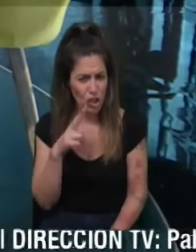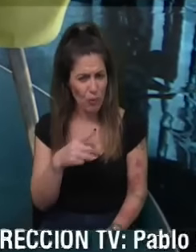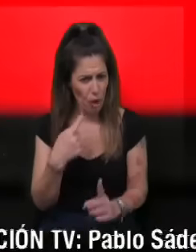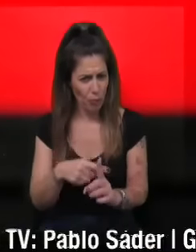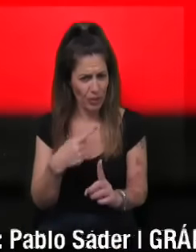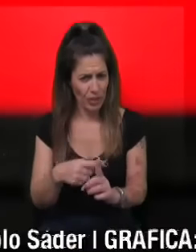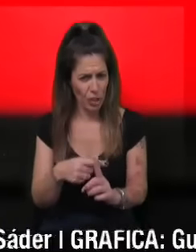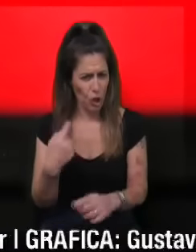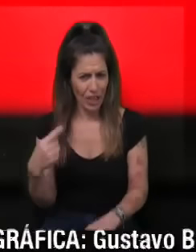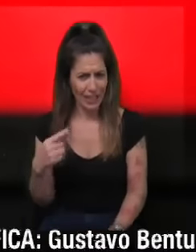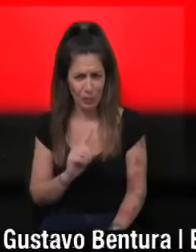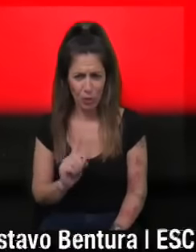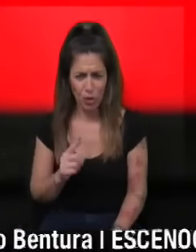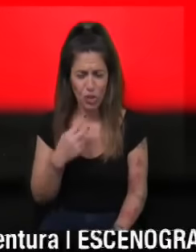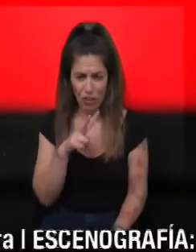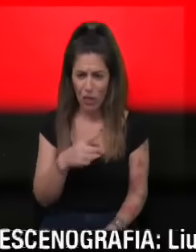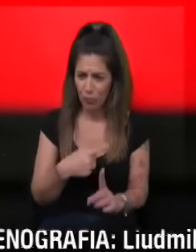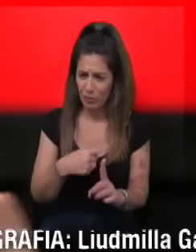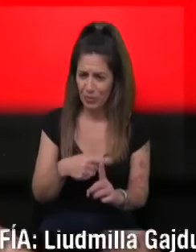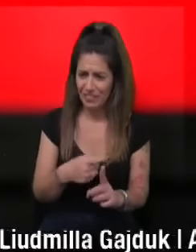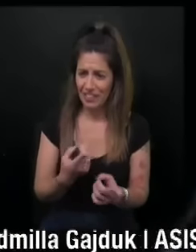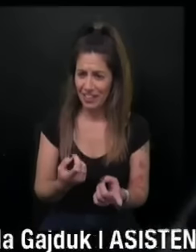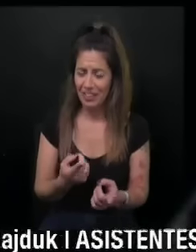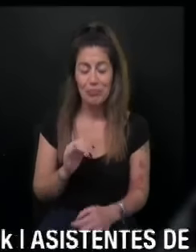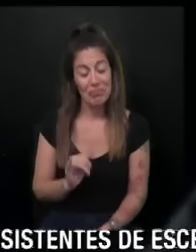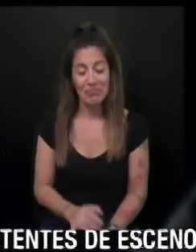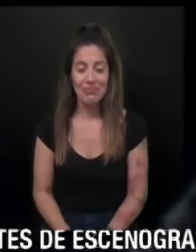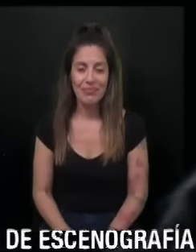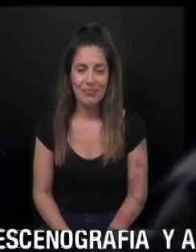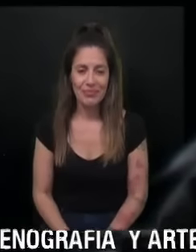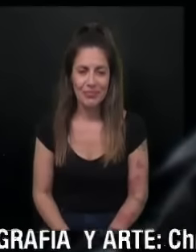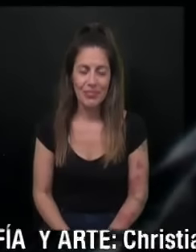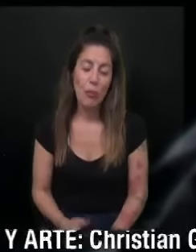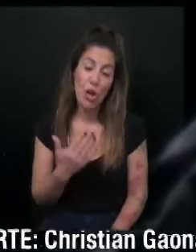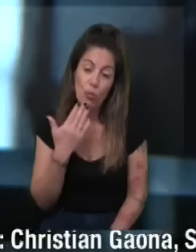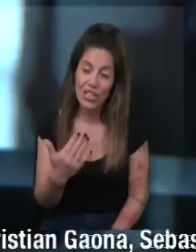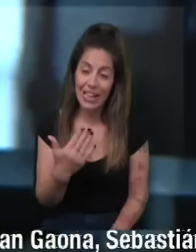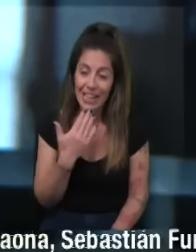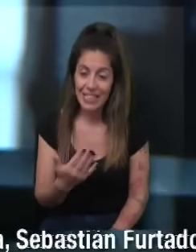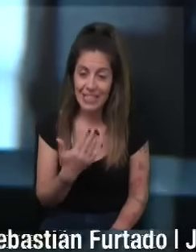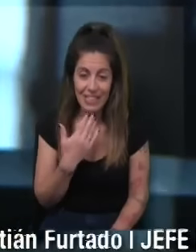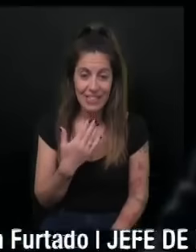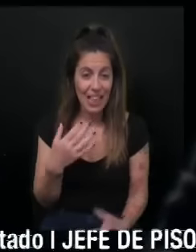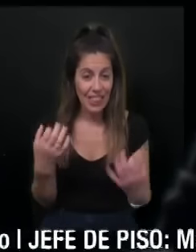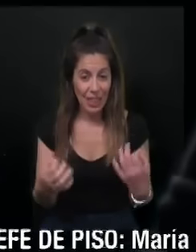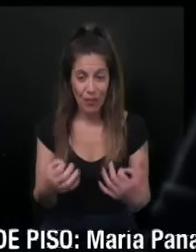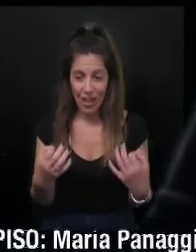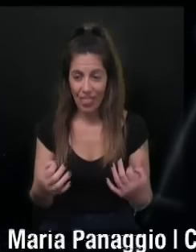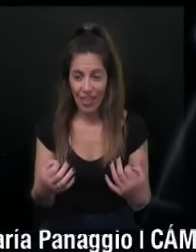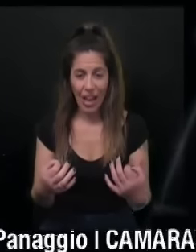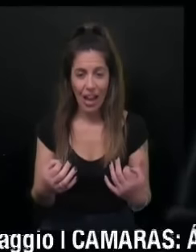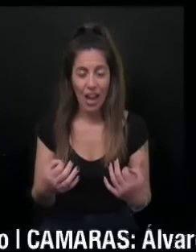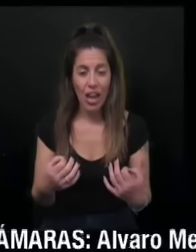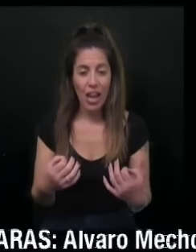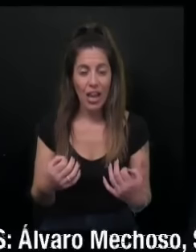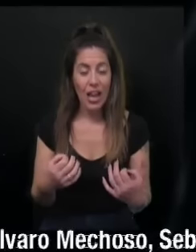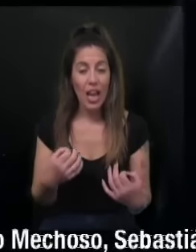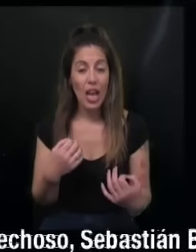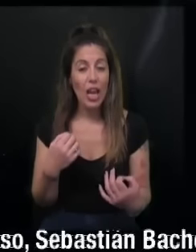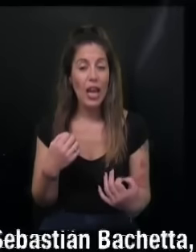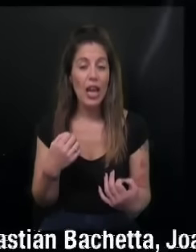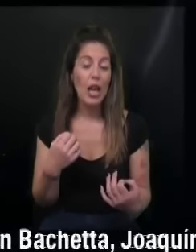veo este eh gracias no realmente yo creo que hemos tratado de